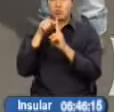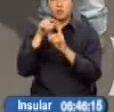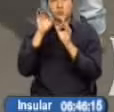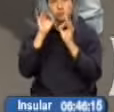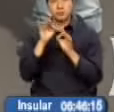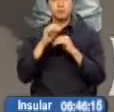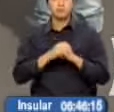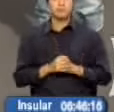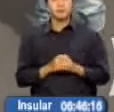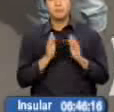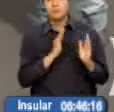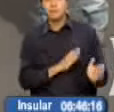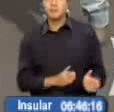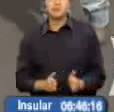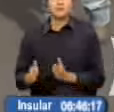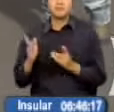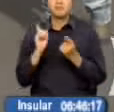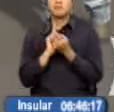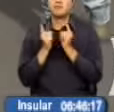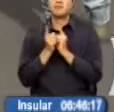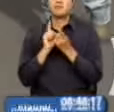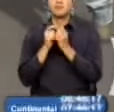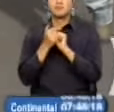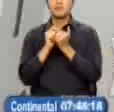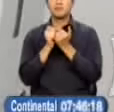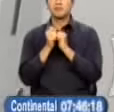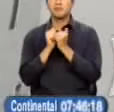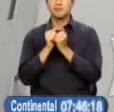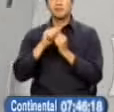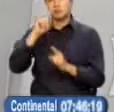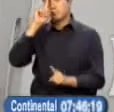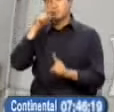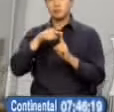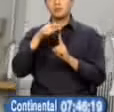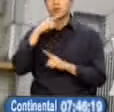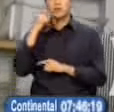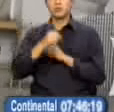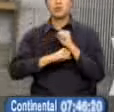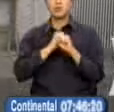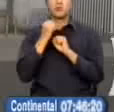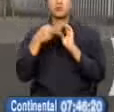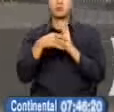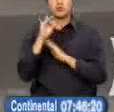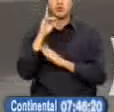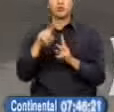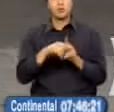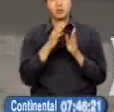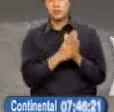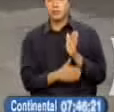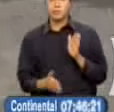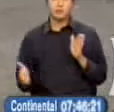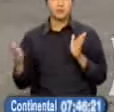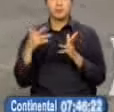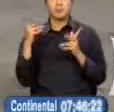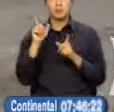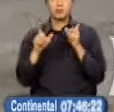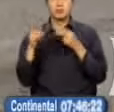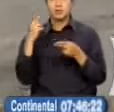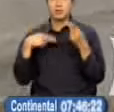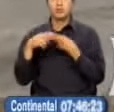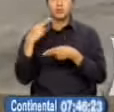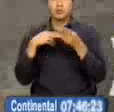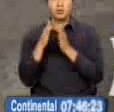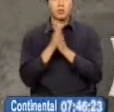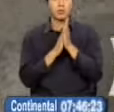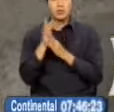los preparativos para este encuentro deportivo de eliminatoria rumbo a rusia 2018 comenzaron los comerciantes de aprovechan